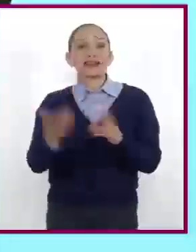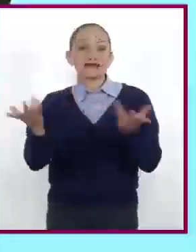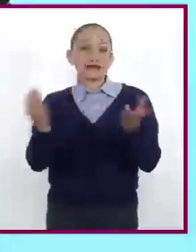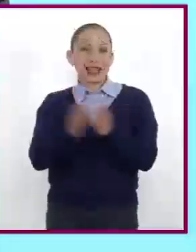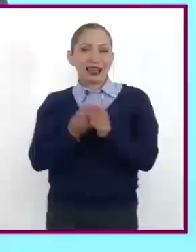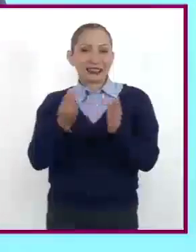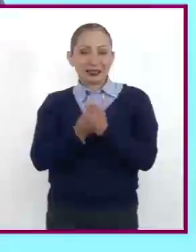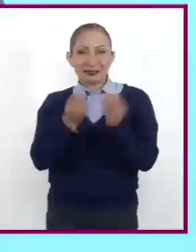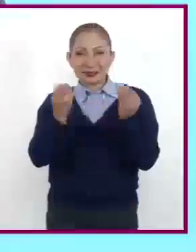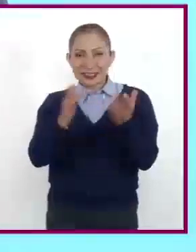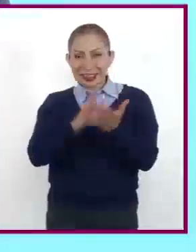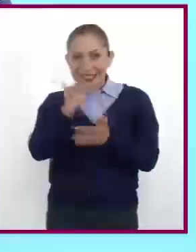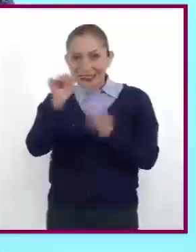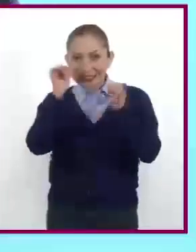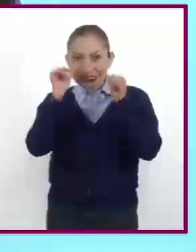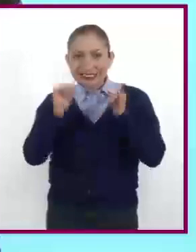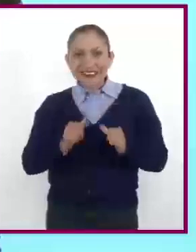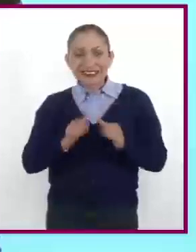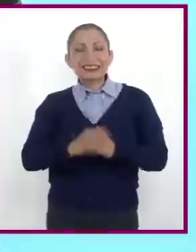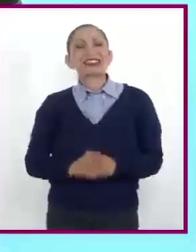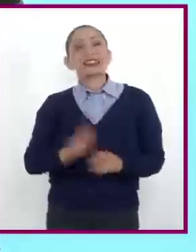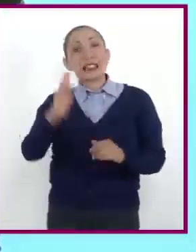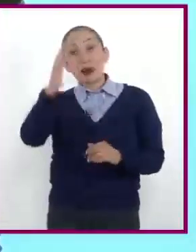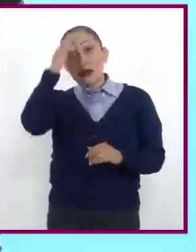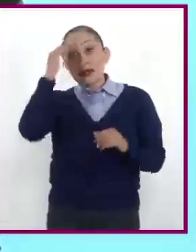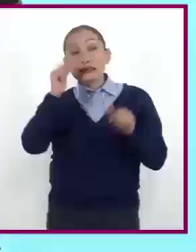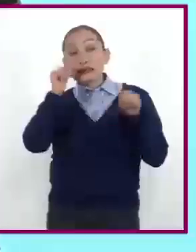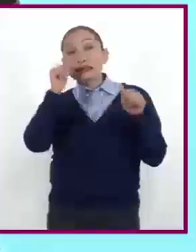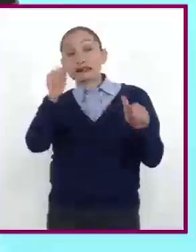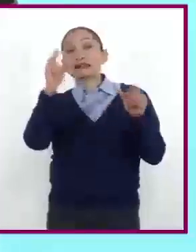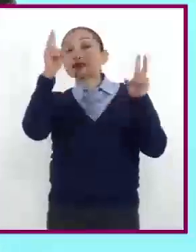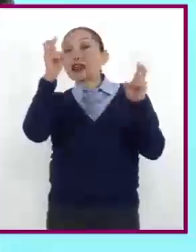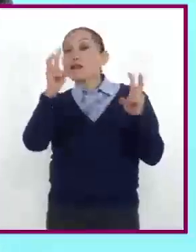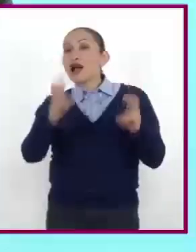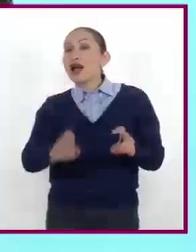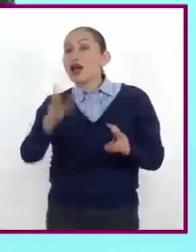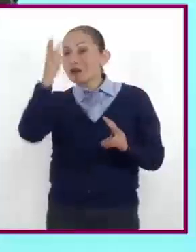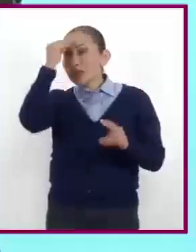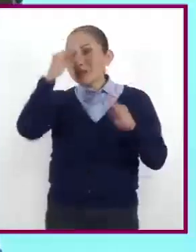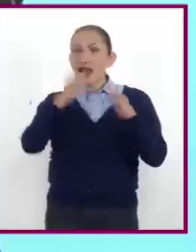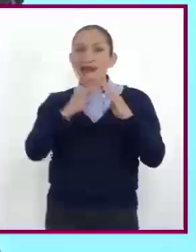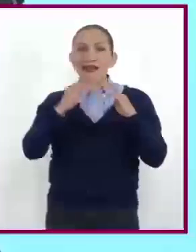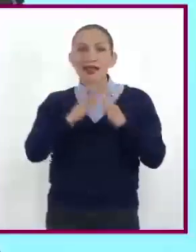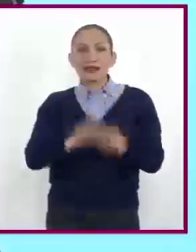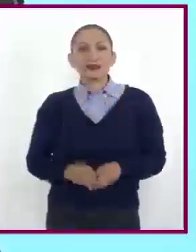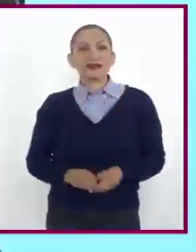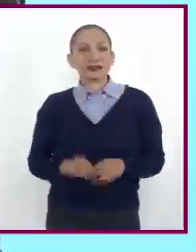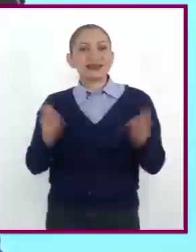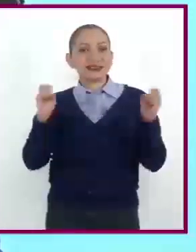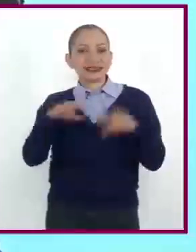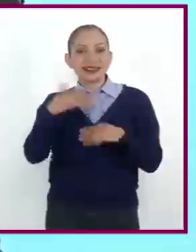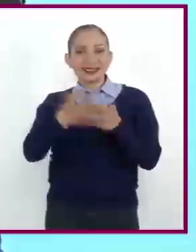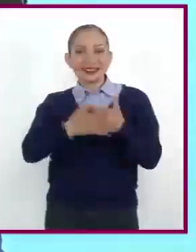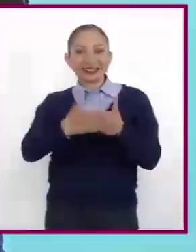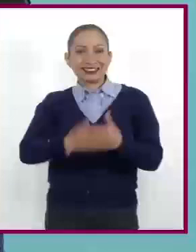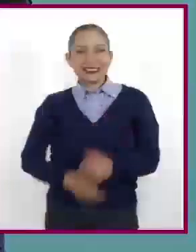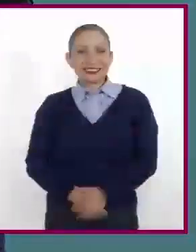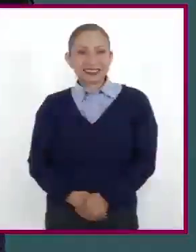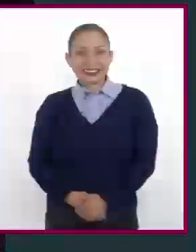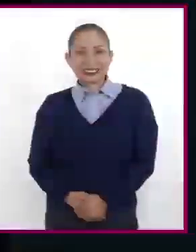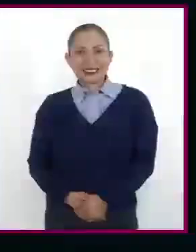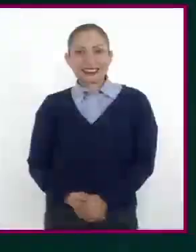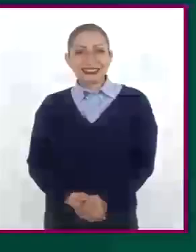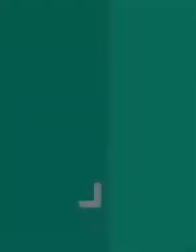sesión. Muchas gracias por su atención. Recuerden seguir atentos a la programación de Aprende en Casa. Hasta la próxima.